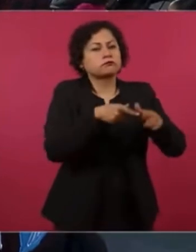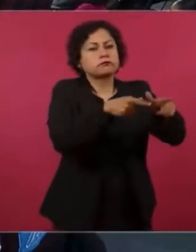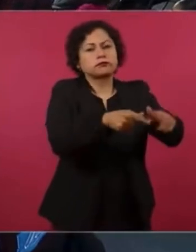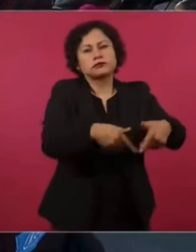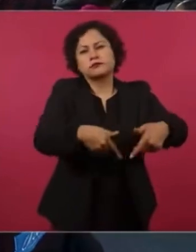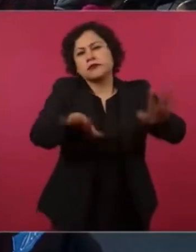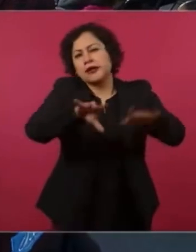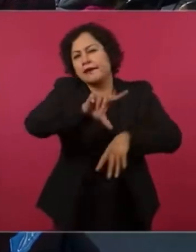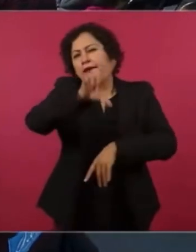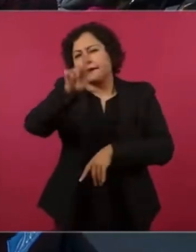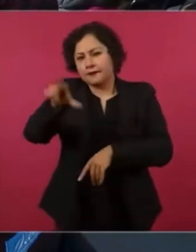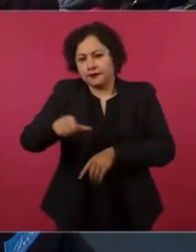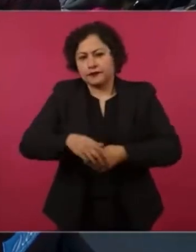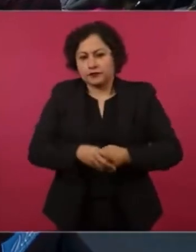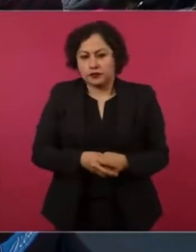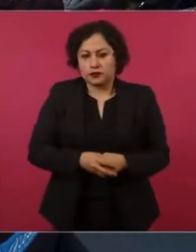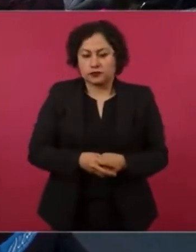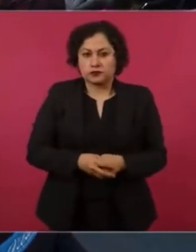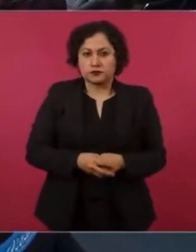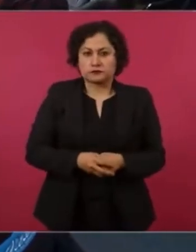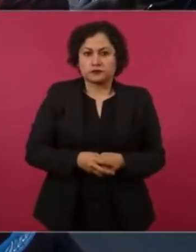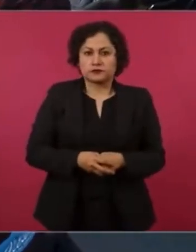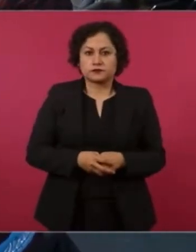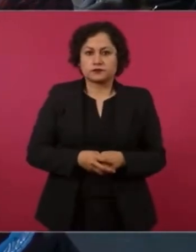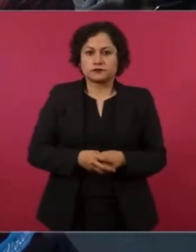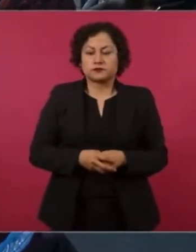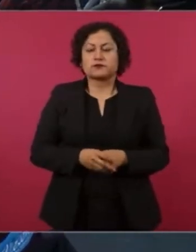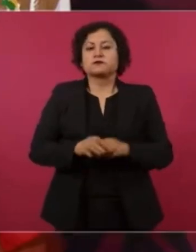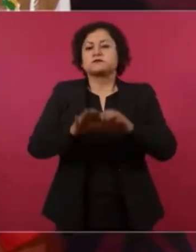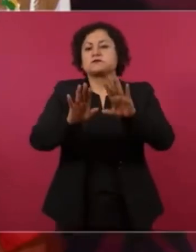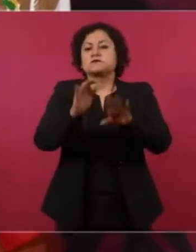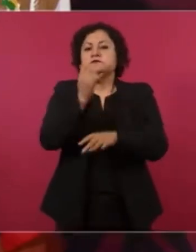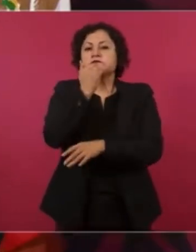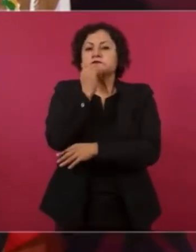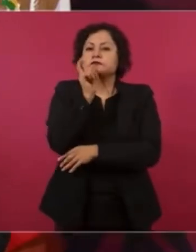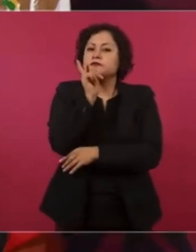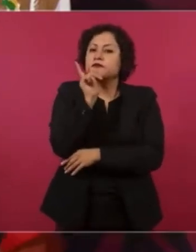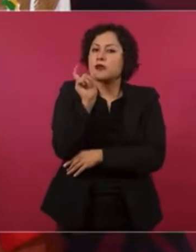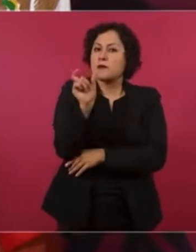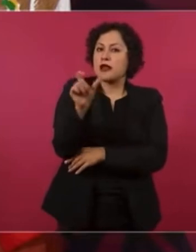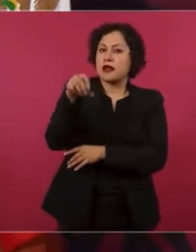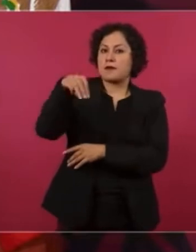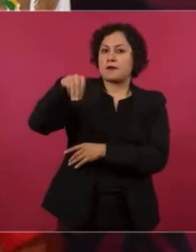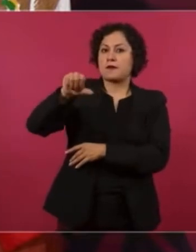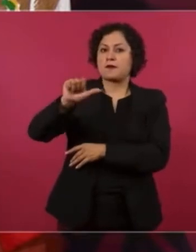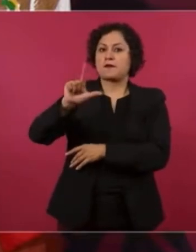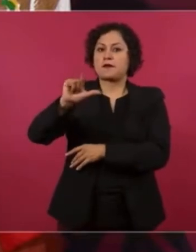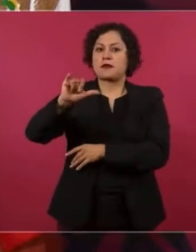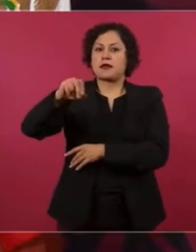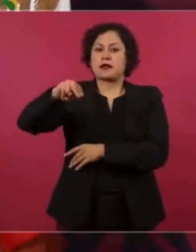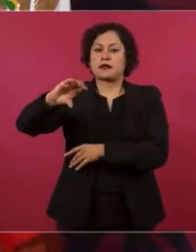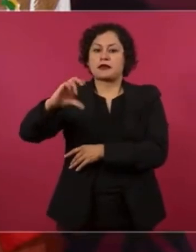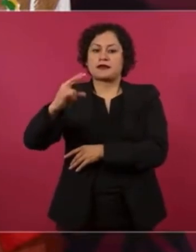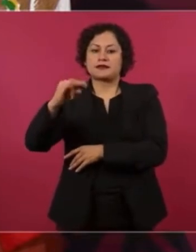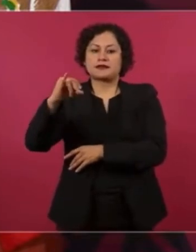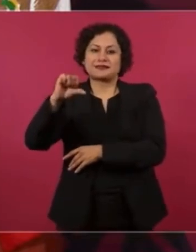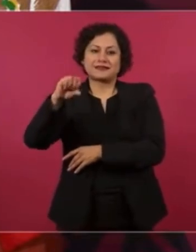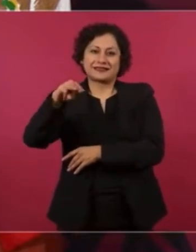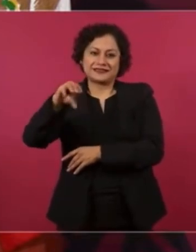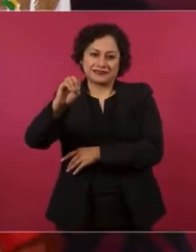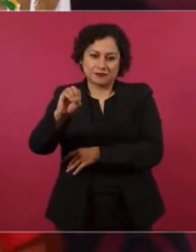doña Malinche, que es una gran mujer. No, el malinchismo se usa mal, porque la Malinche no era malinchista.